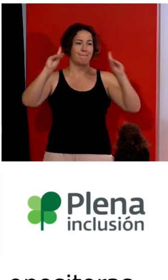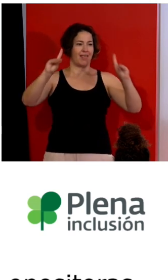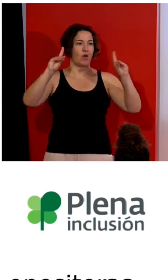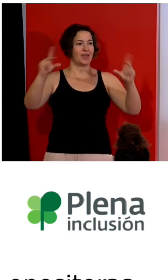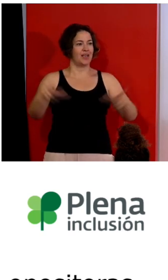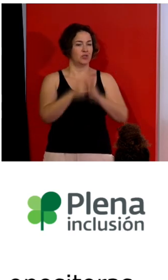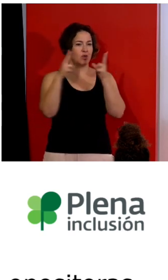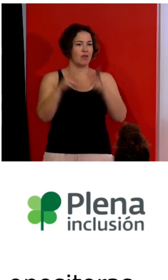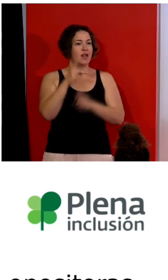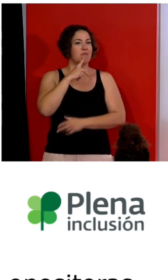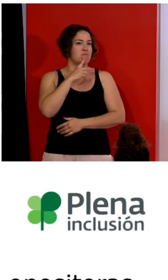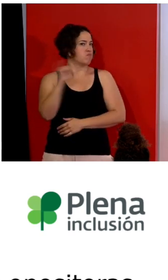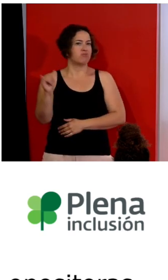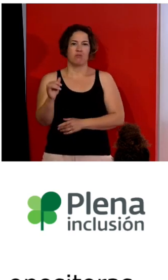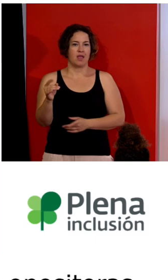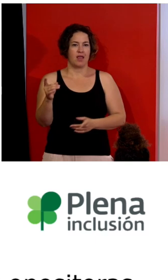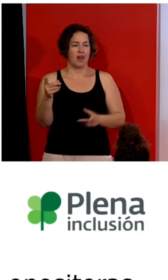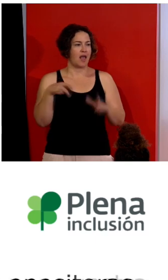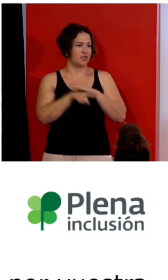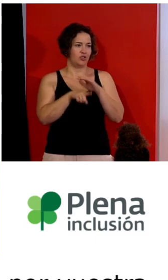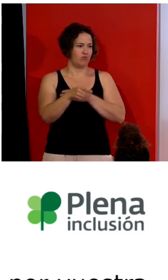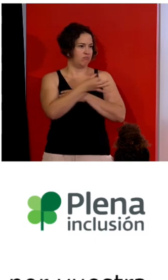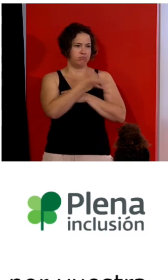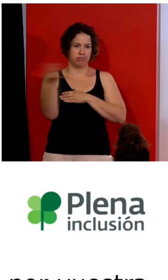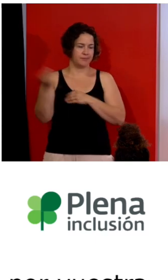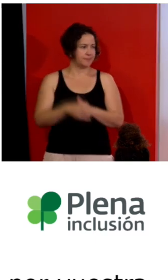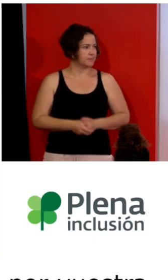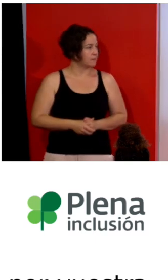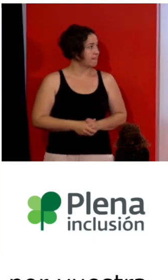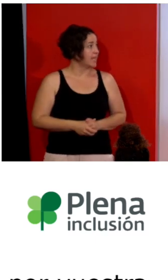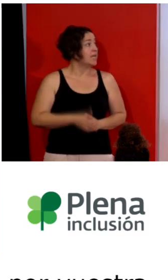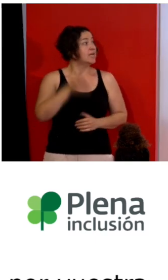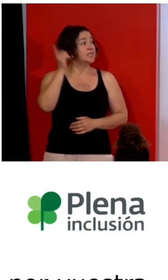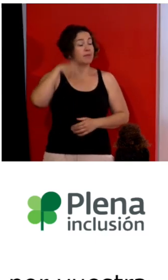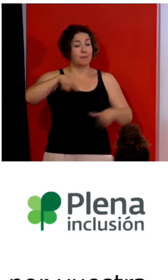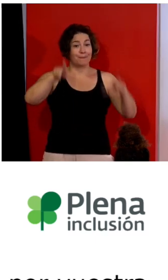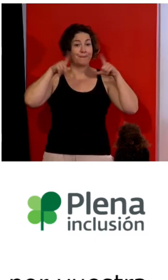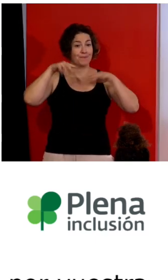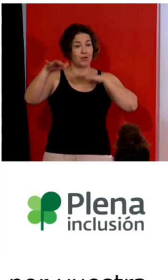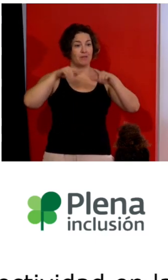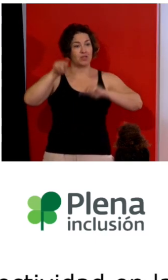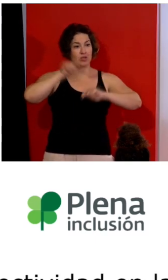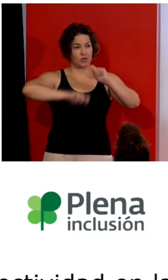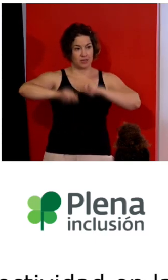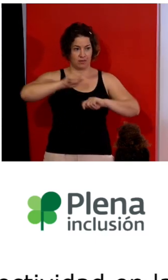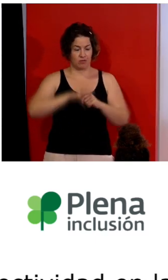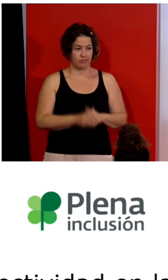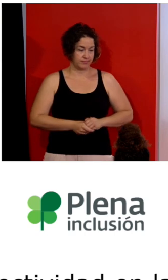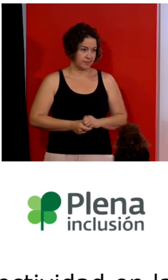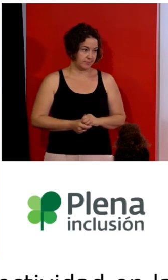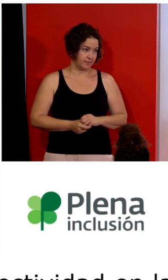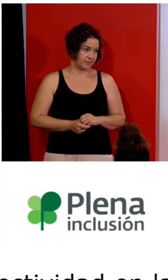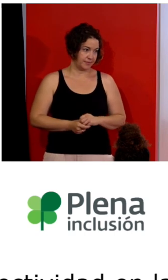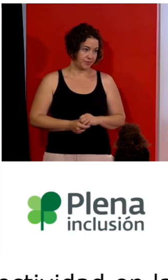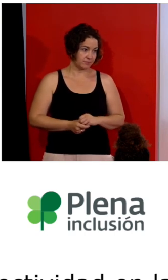de efectividad en la gestión. Hoy también es protagonista el movimiento asociativo, por